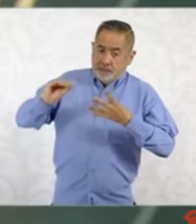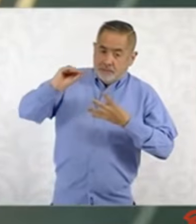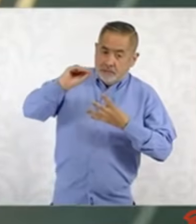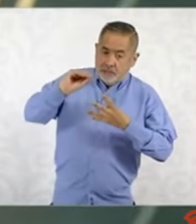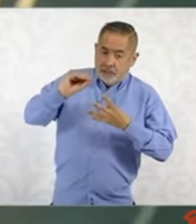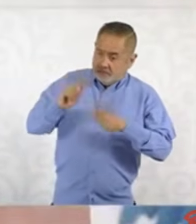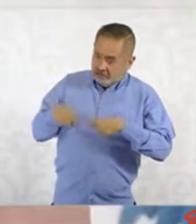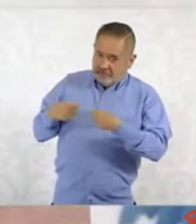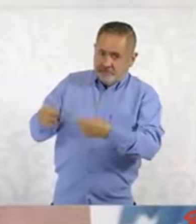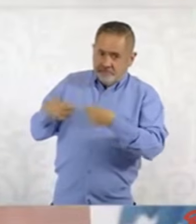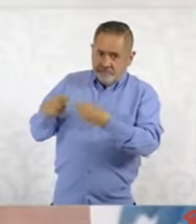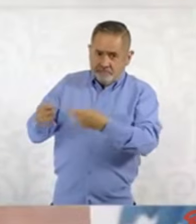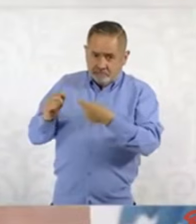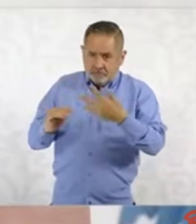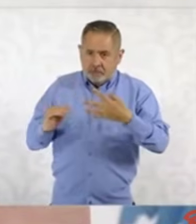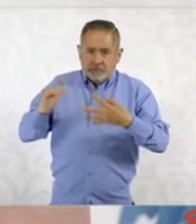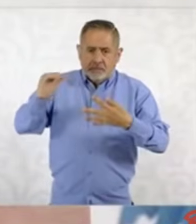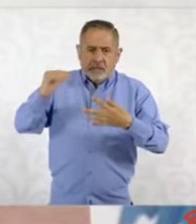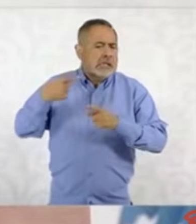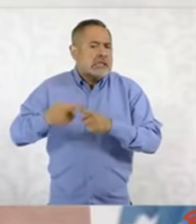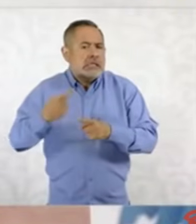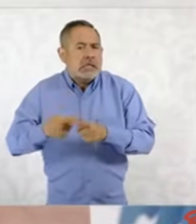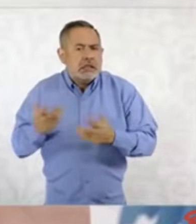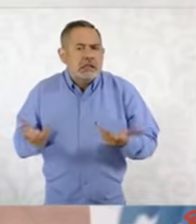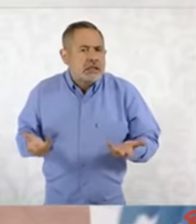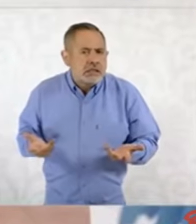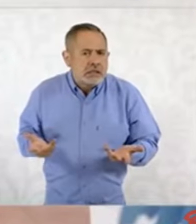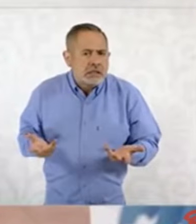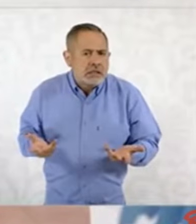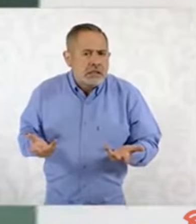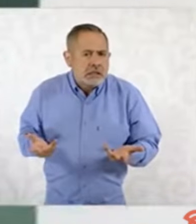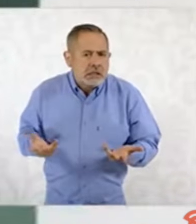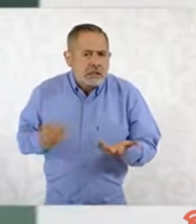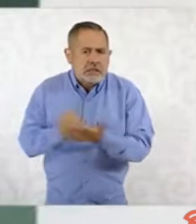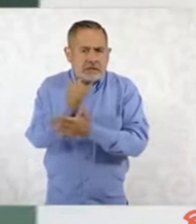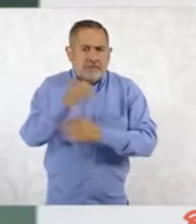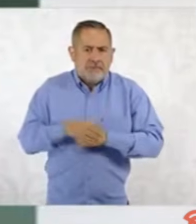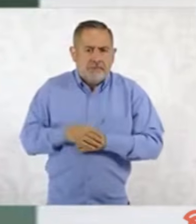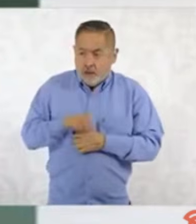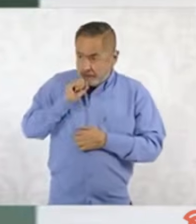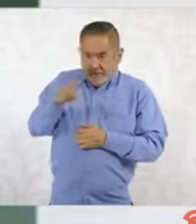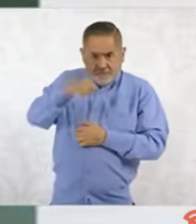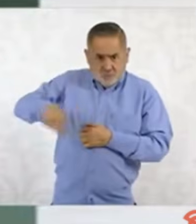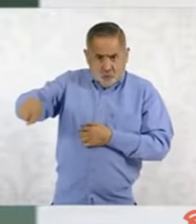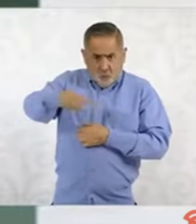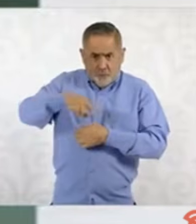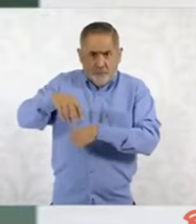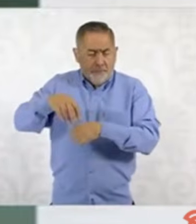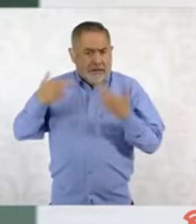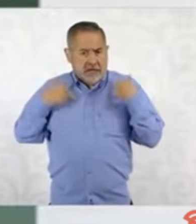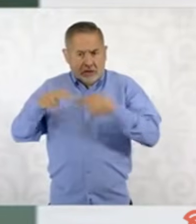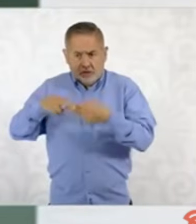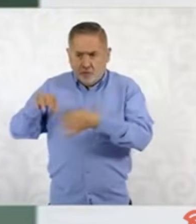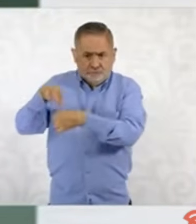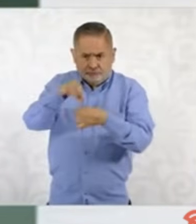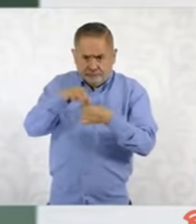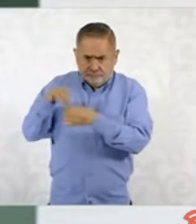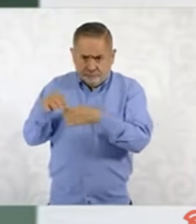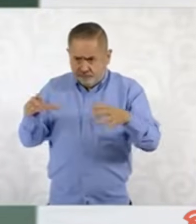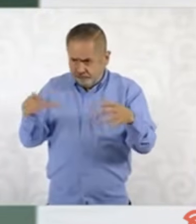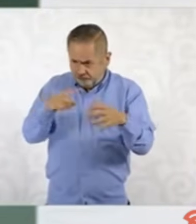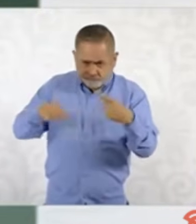Hay varias alternativas. Una es que sean los propios maestros, que